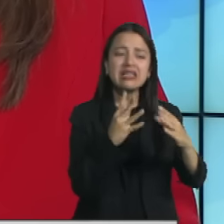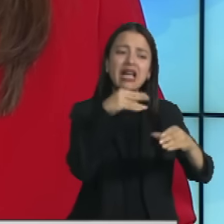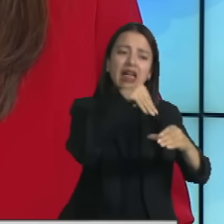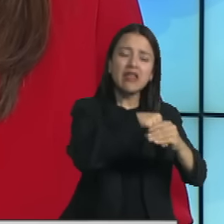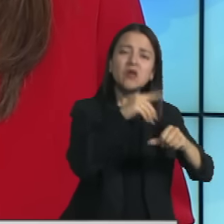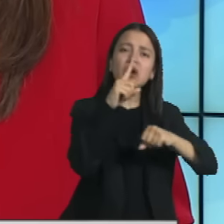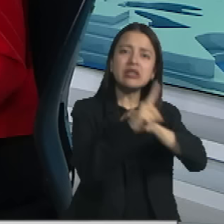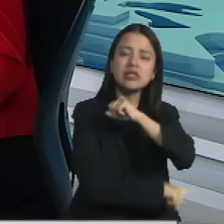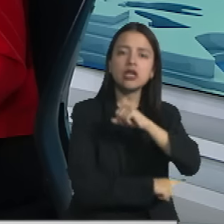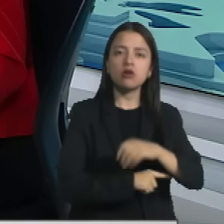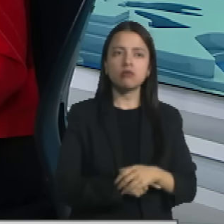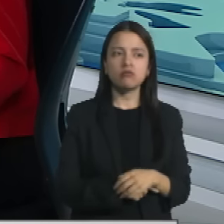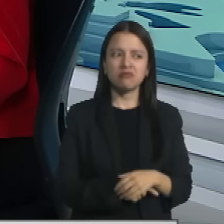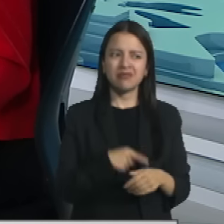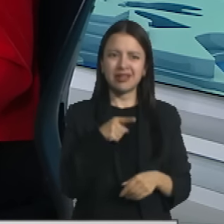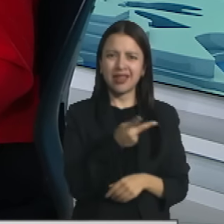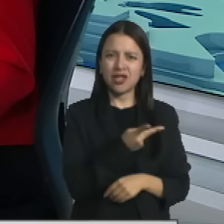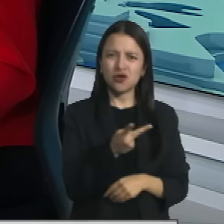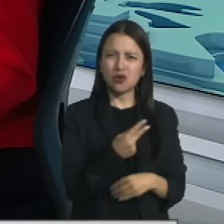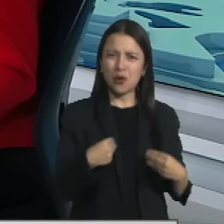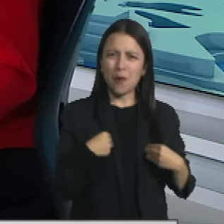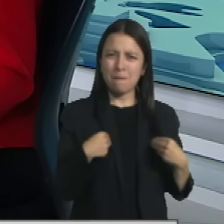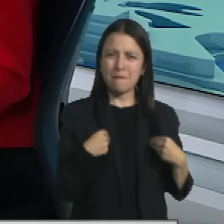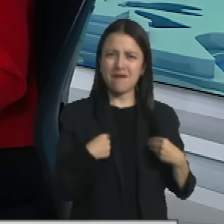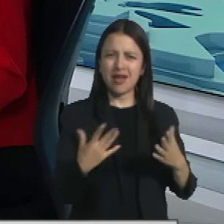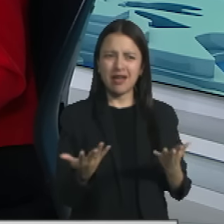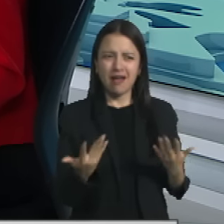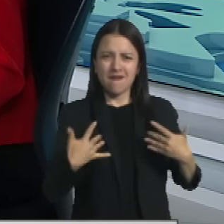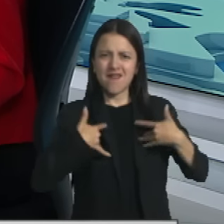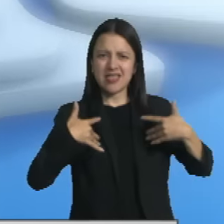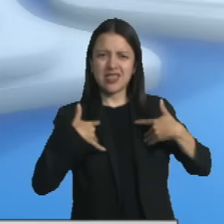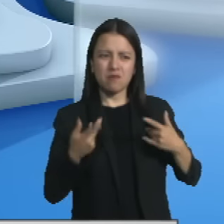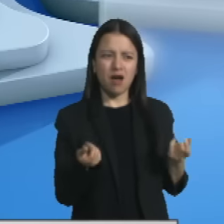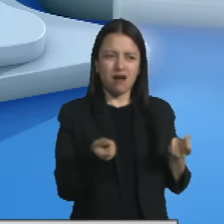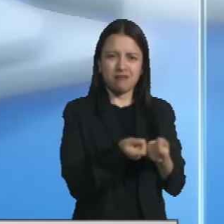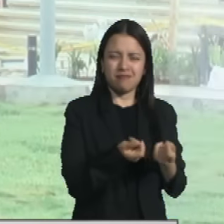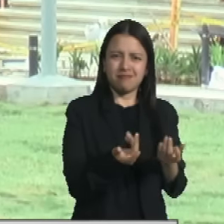víctima. Ana Mercedes, ¿se sabe por qué tomó esta decisión el juez? Muy buenas tardes.